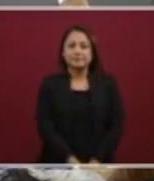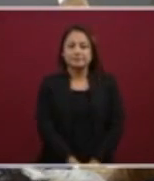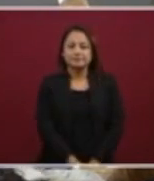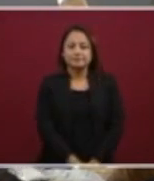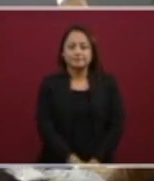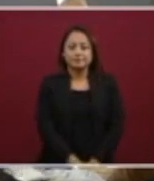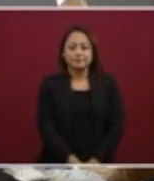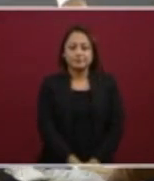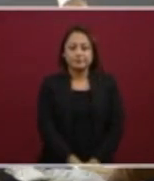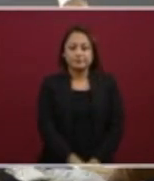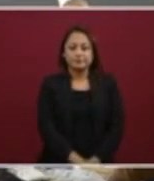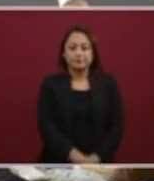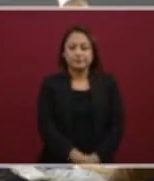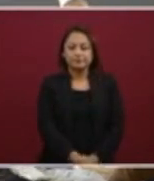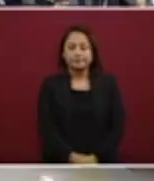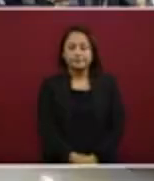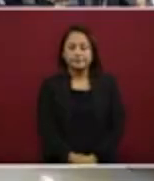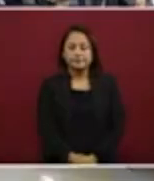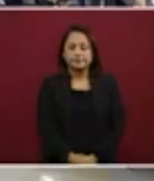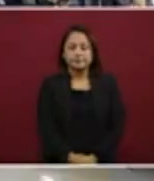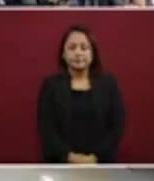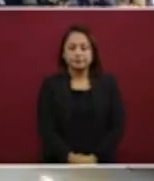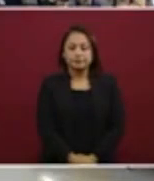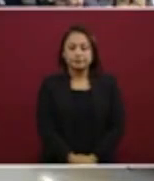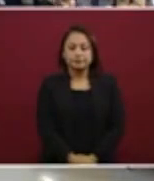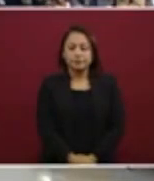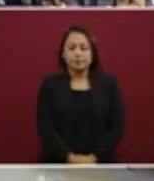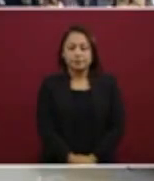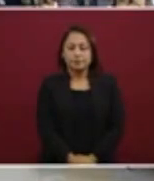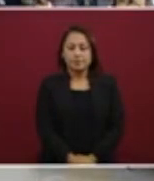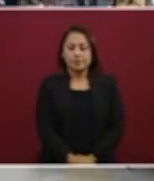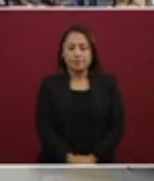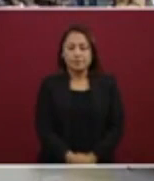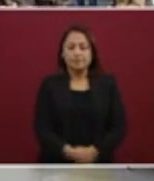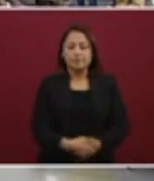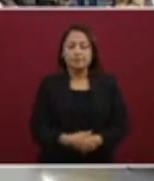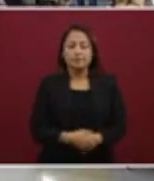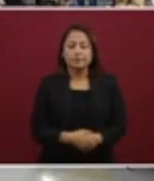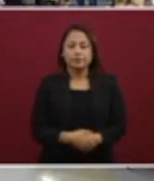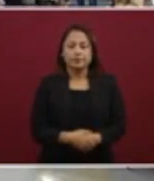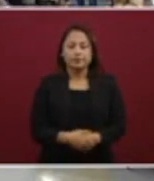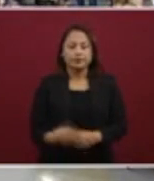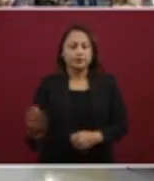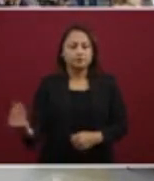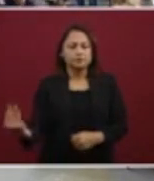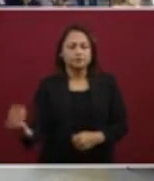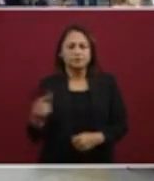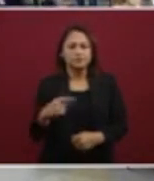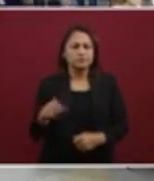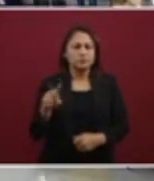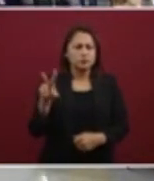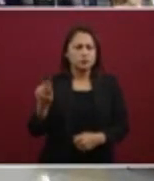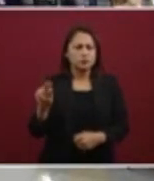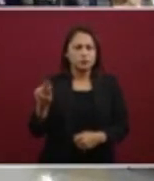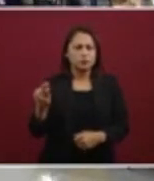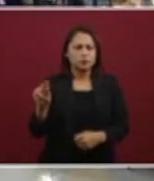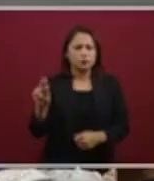¿También se vincula Manesco, director del Instituto de Irregularidades? No. Es que